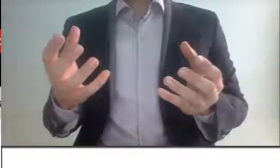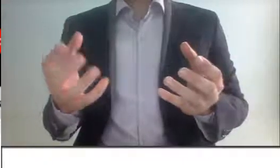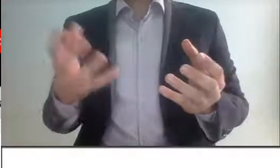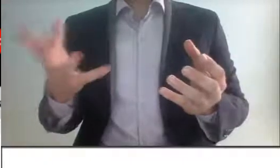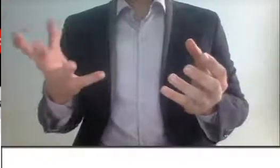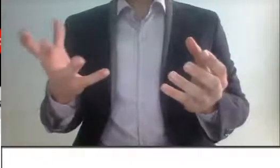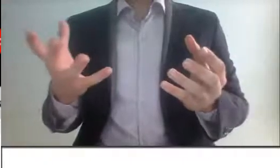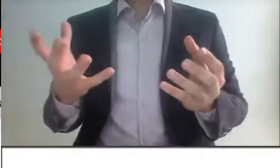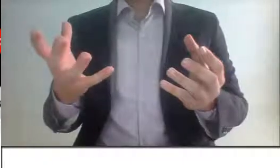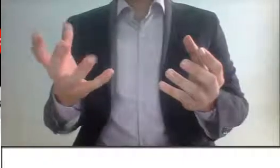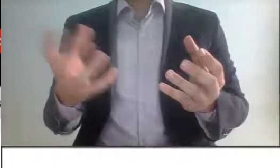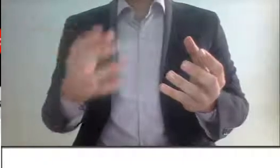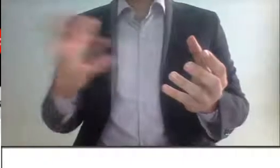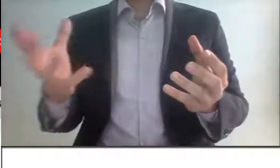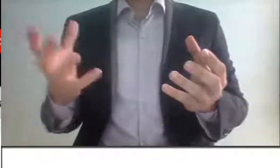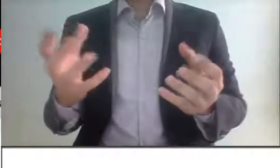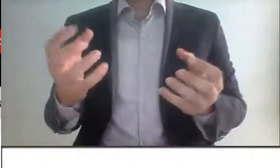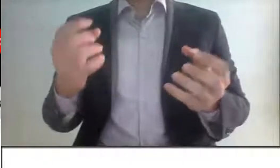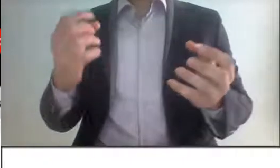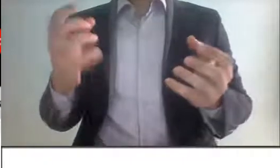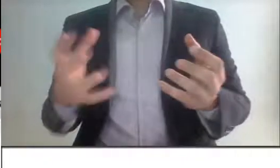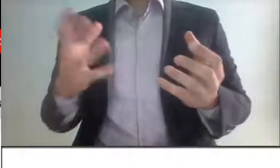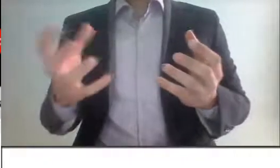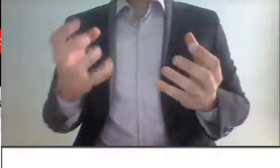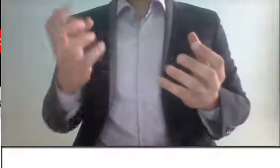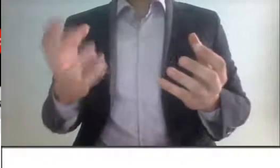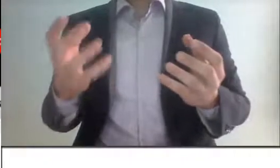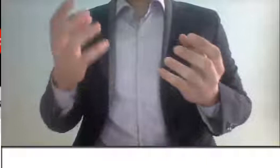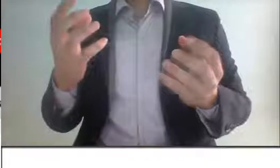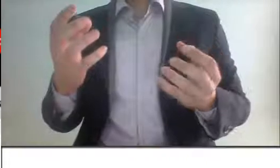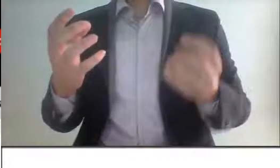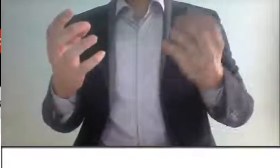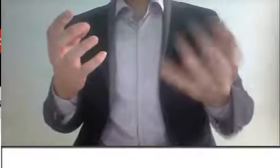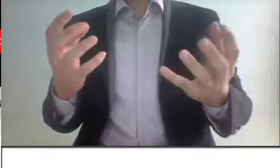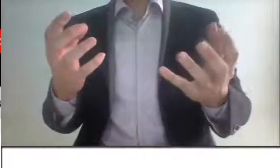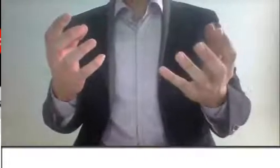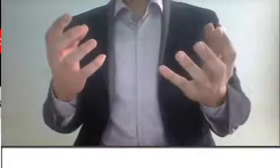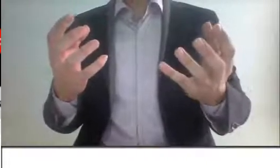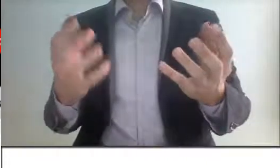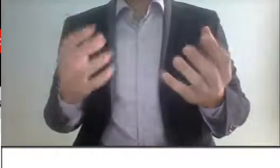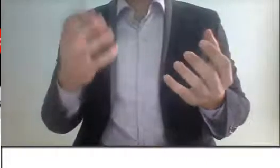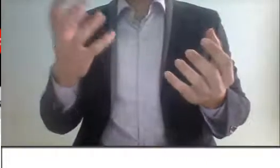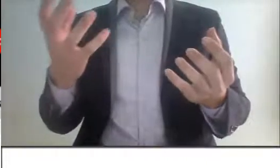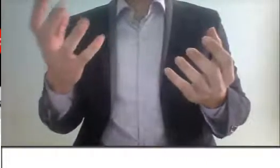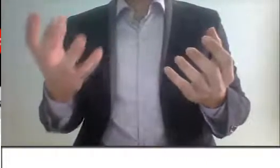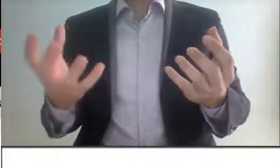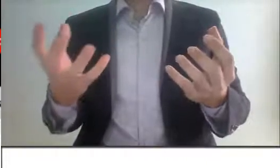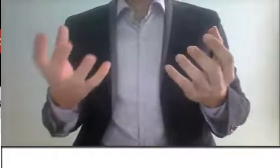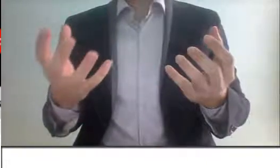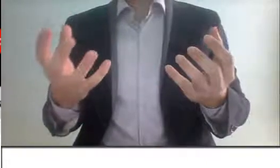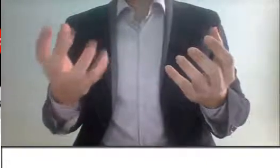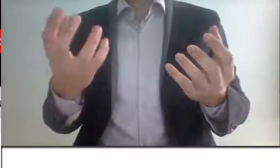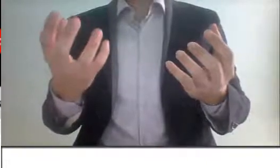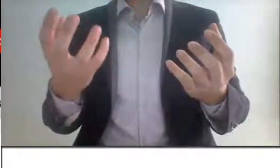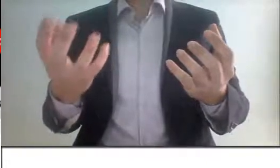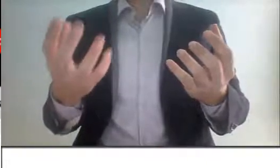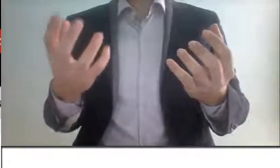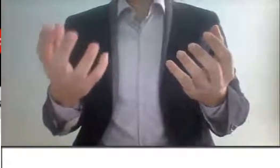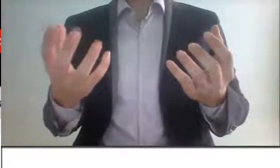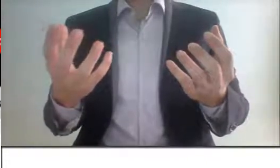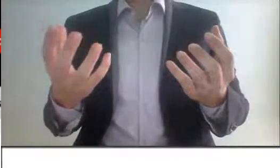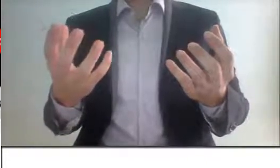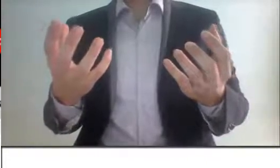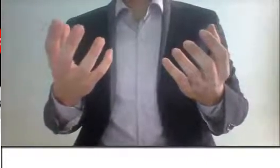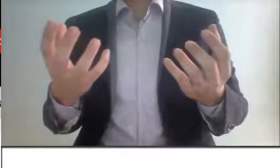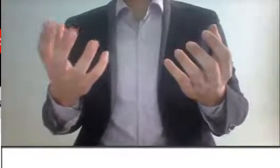que los priistas y panistas son los culpables de pues nuestro derroche, ellos son los culpables de que México esté en una circunstancia bastante precaria, porque ellos decidieron